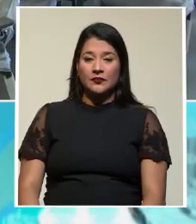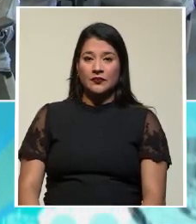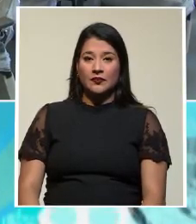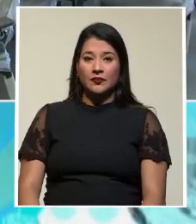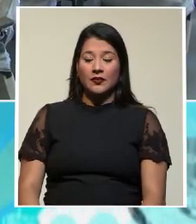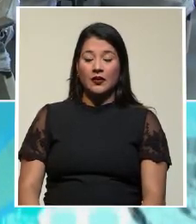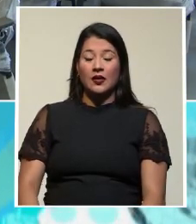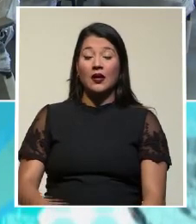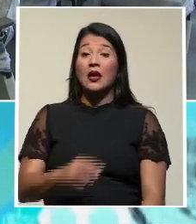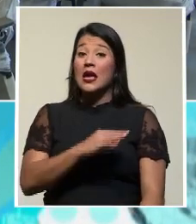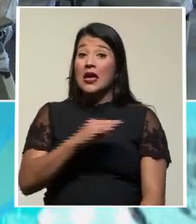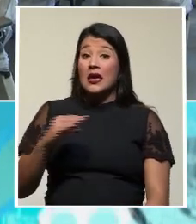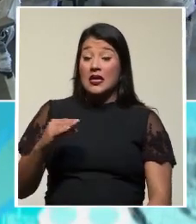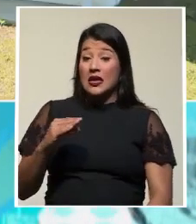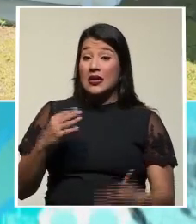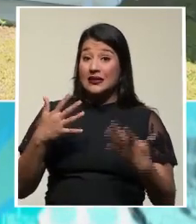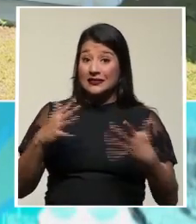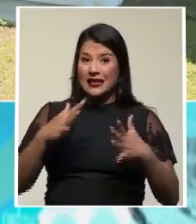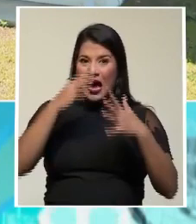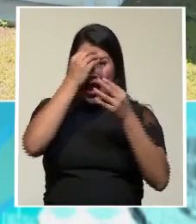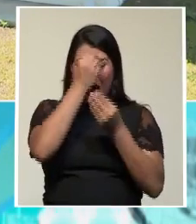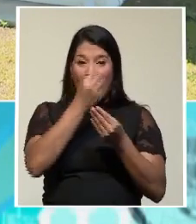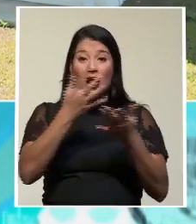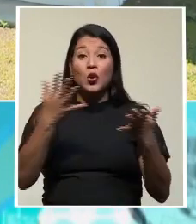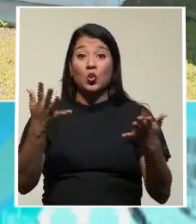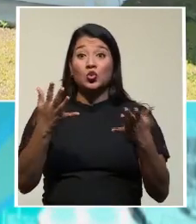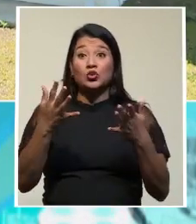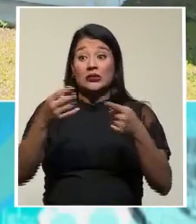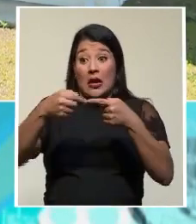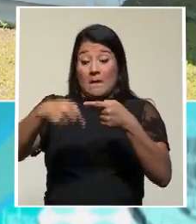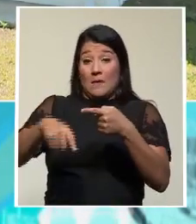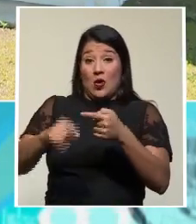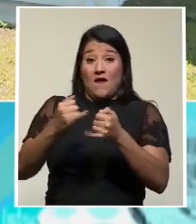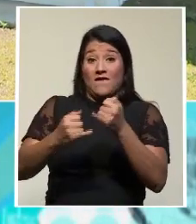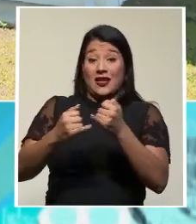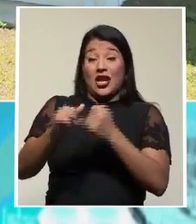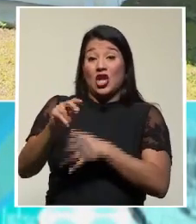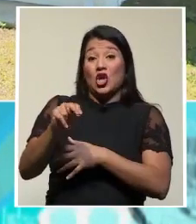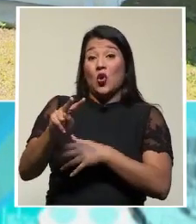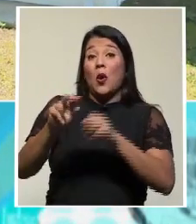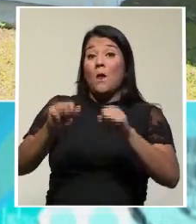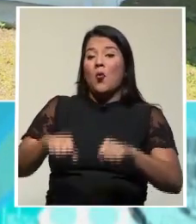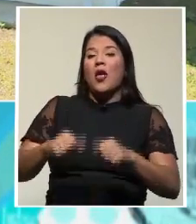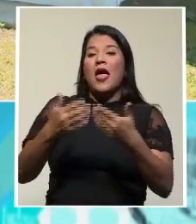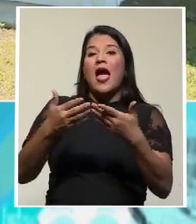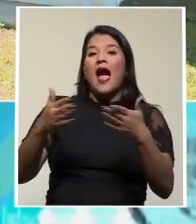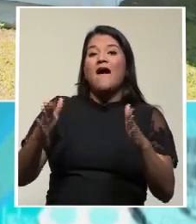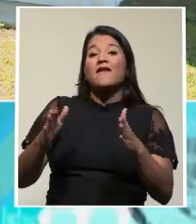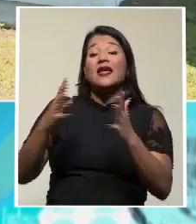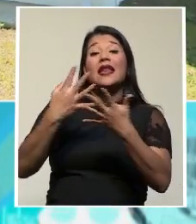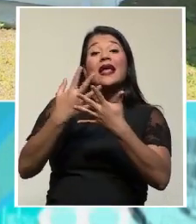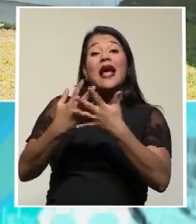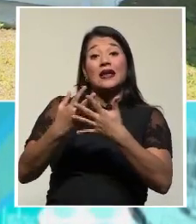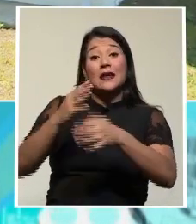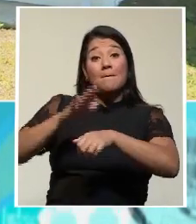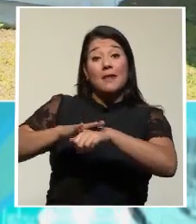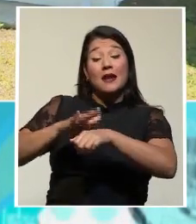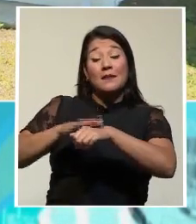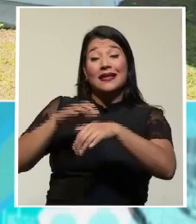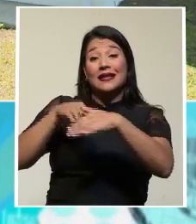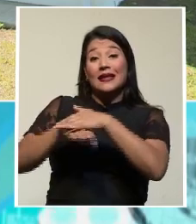Y es que mientras se anuncia la apertura ya en funcionamiento de esta cárcel para